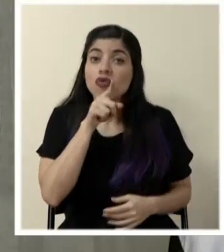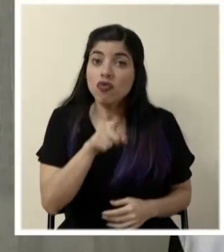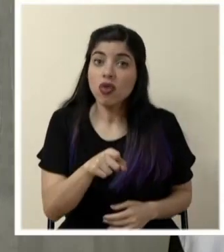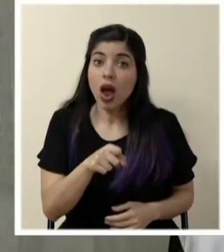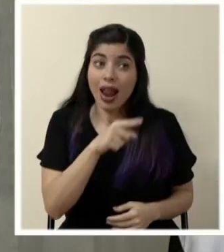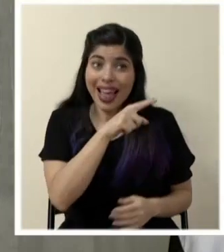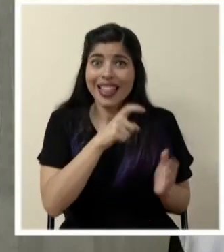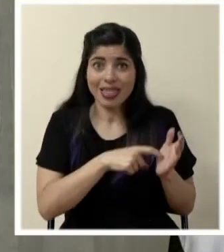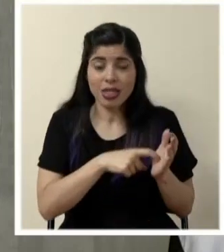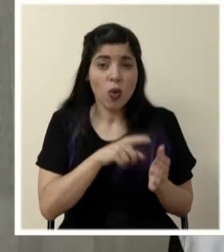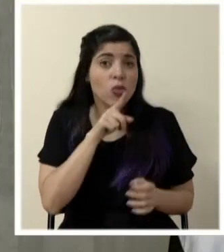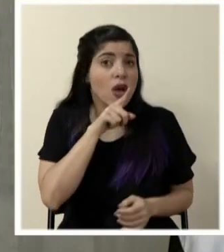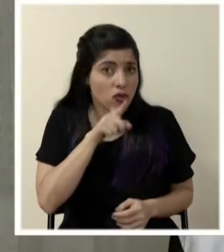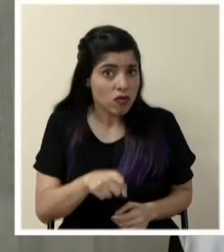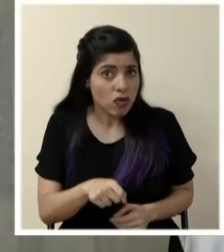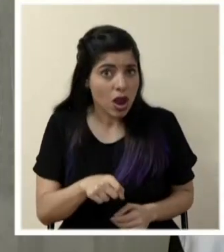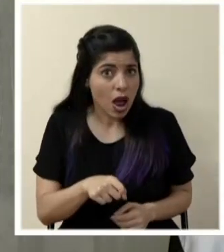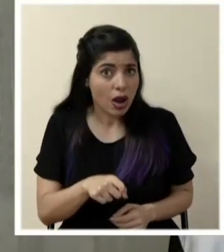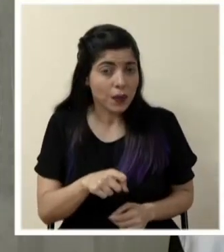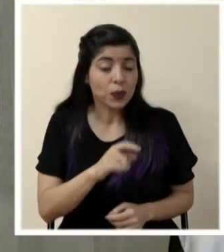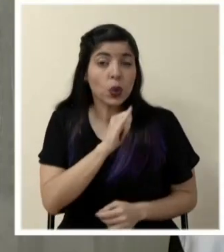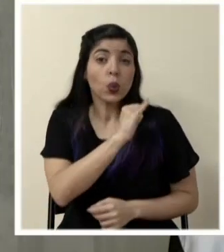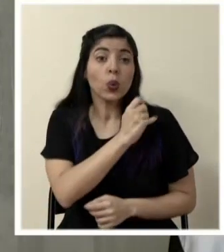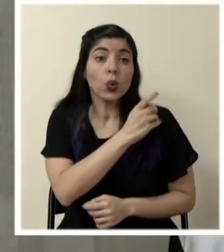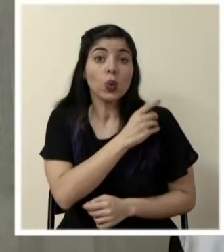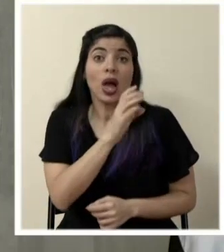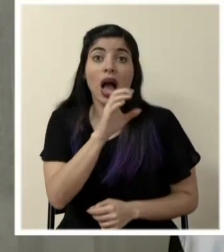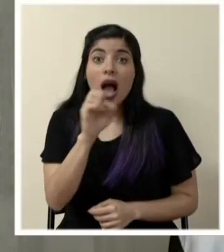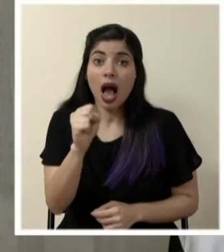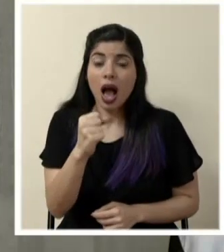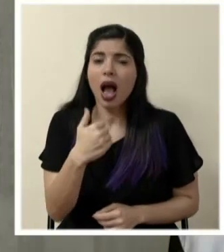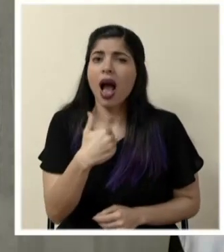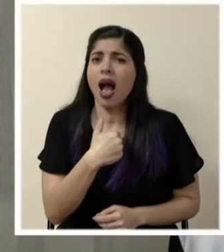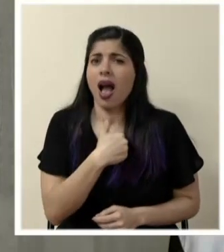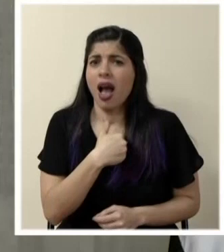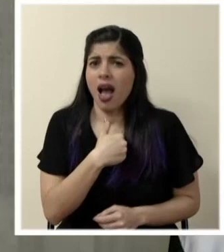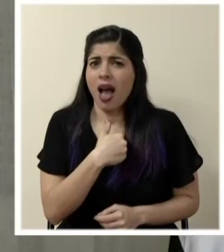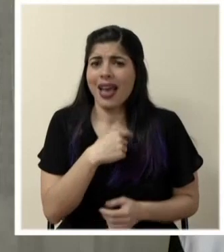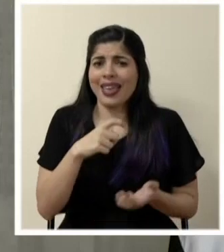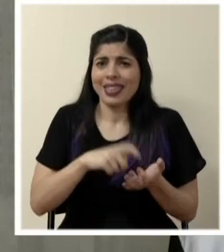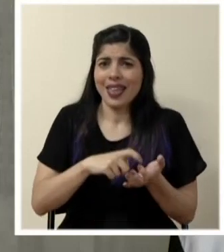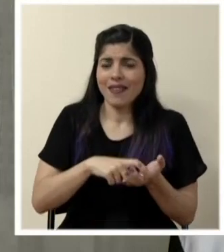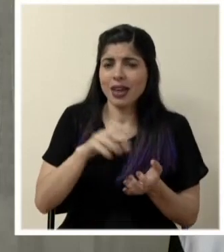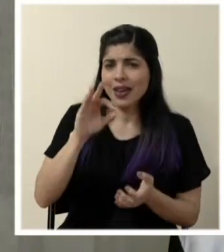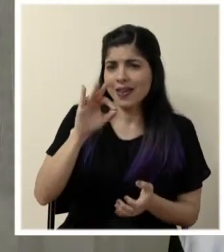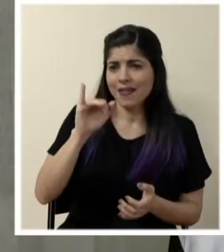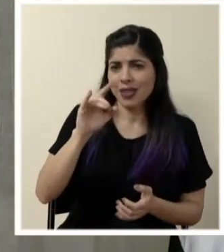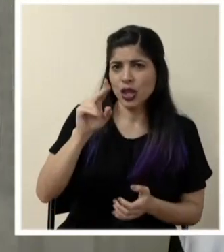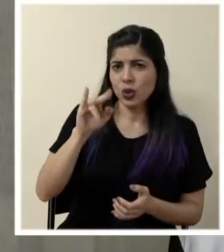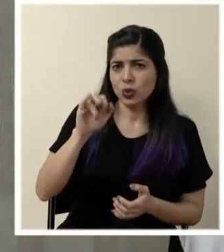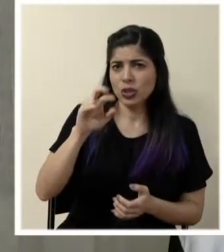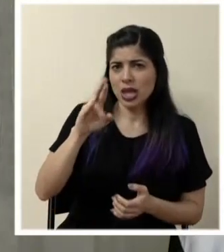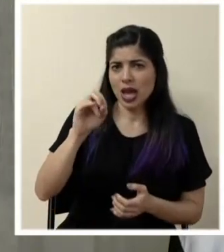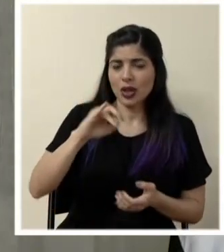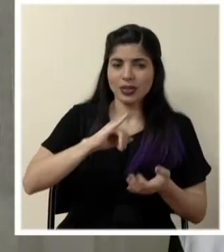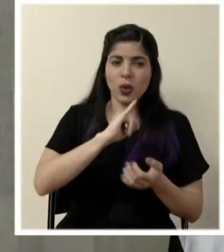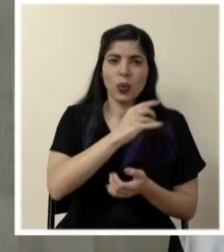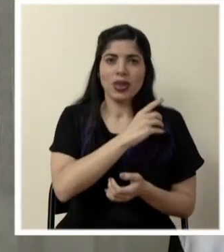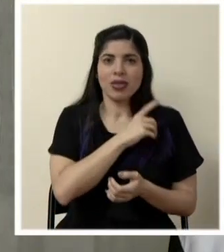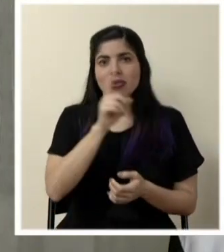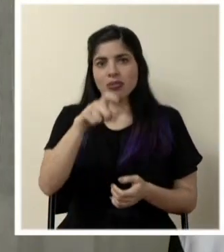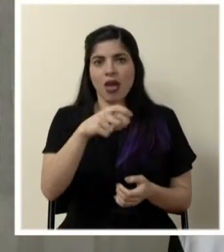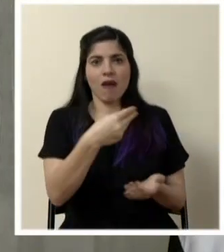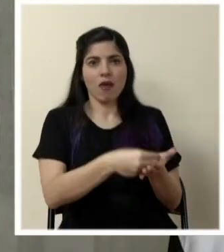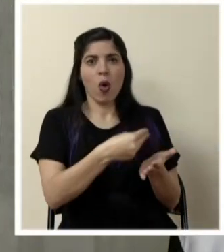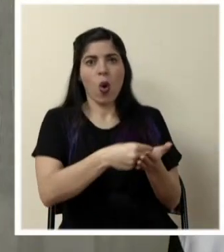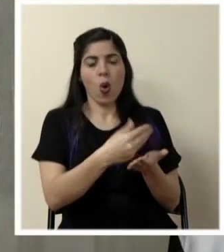esa deuda es real. La Junta Directiva de la Caja tiene un deber fiduciario de gestionar ese cobro